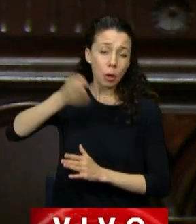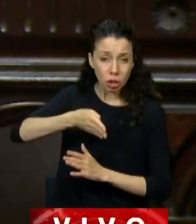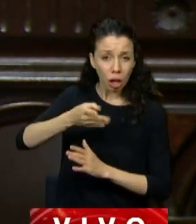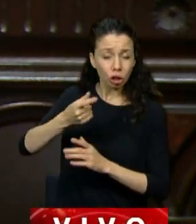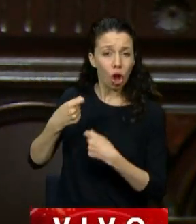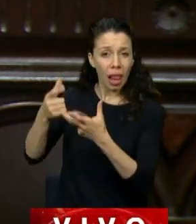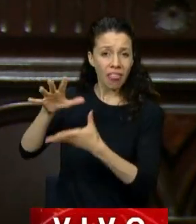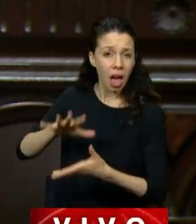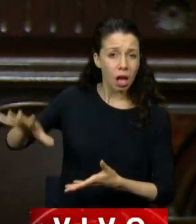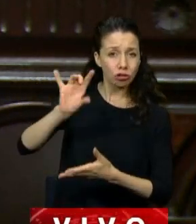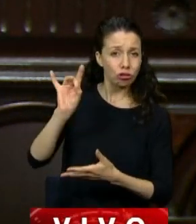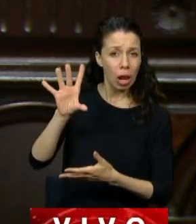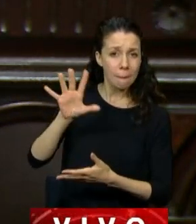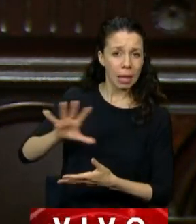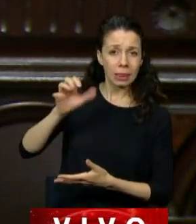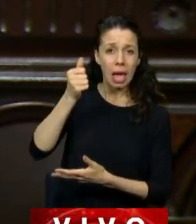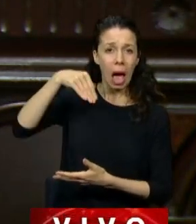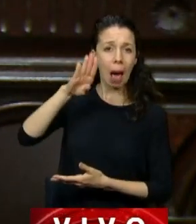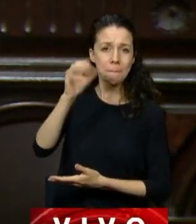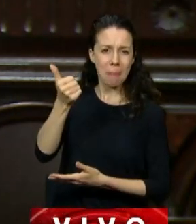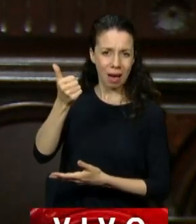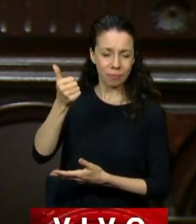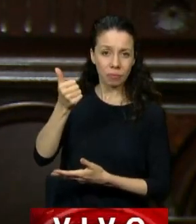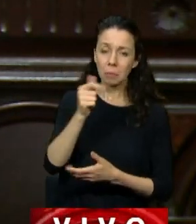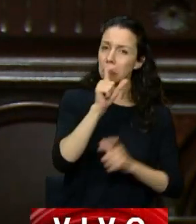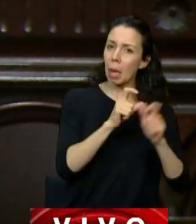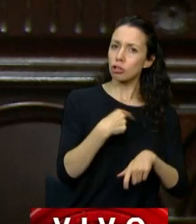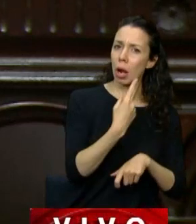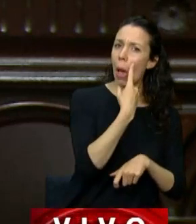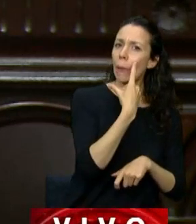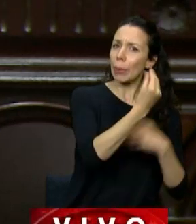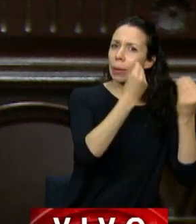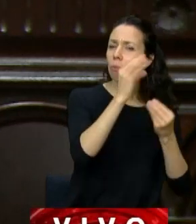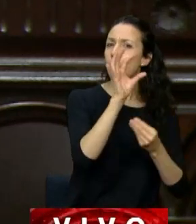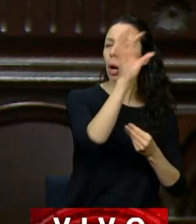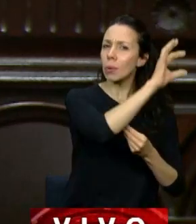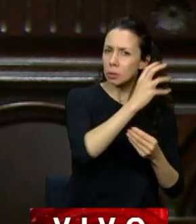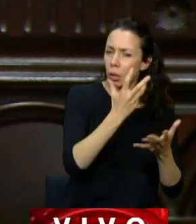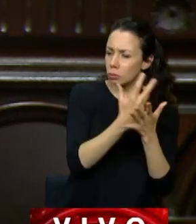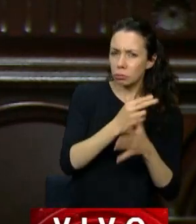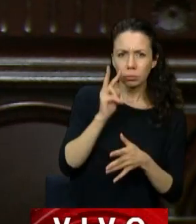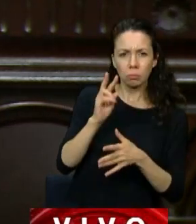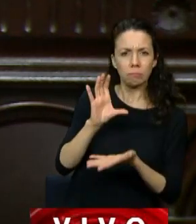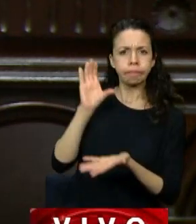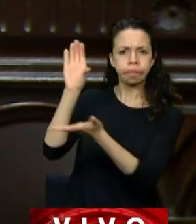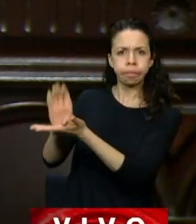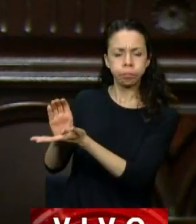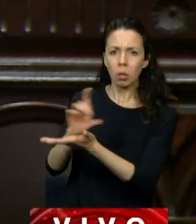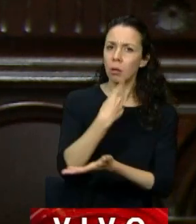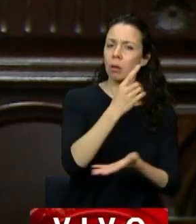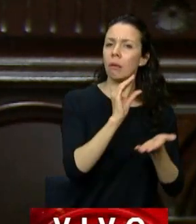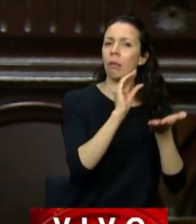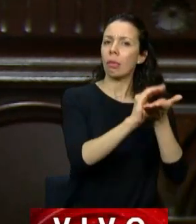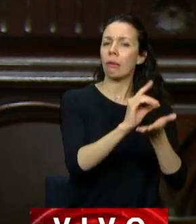son destinados al AMBA, y quienes vivimos en el interior lo sufrimos en carnes propias, que solamente llega entre el 15